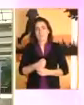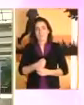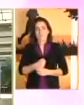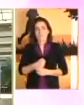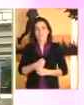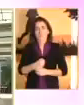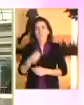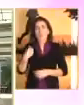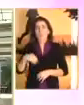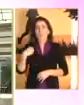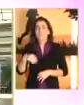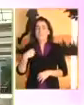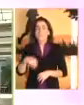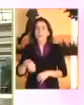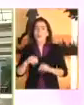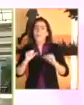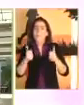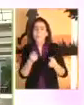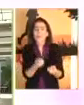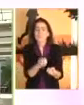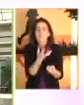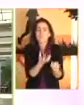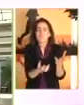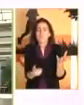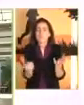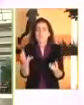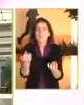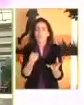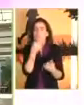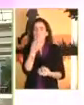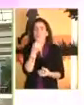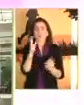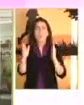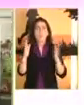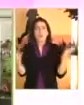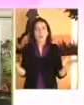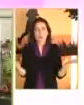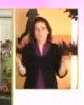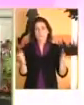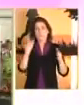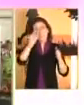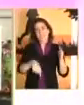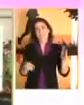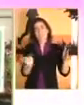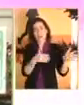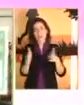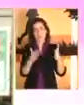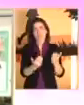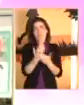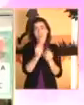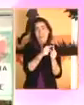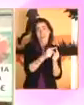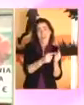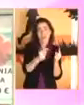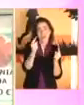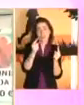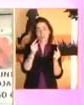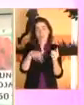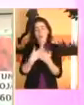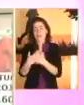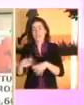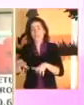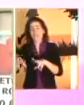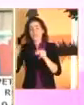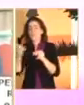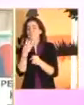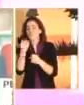floración? Empiezan a florecer en el mes de marzo, cuando los días son largos, y termina de florecer o bien por las heladas o porque los días se